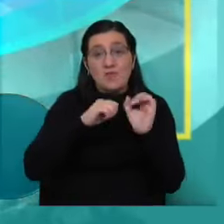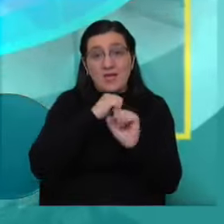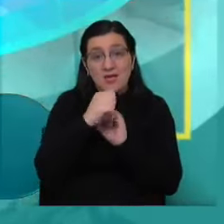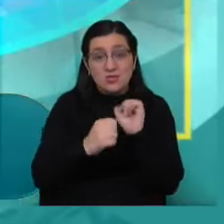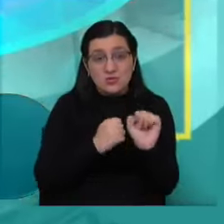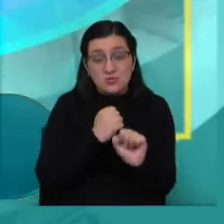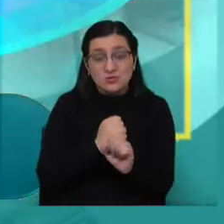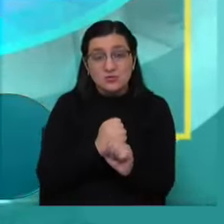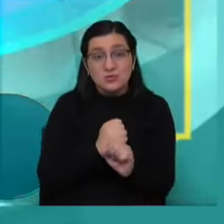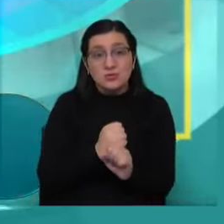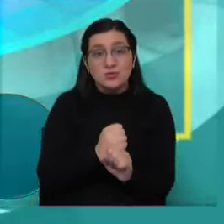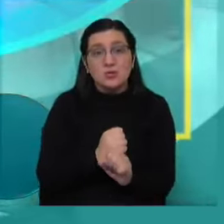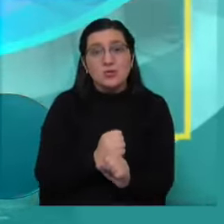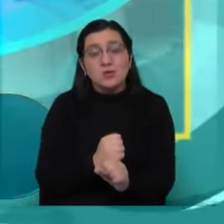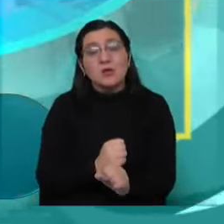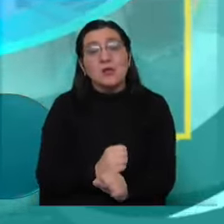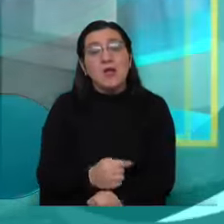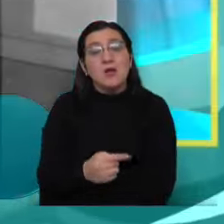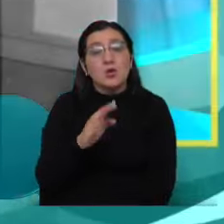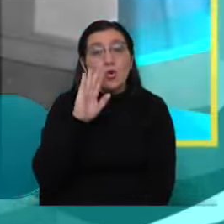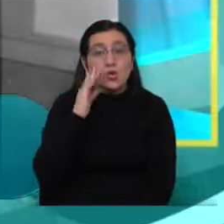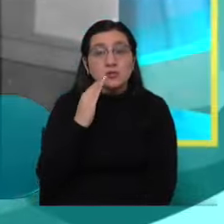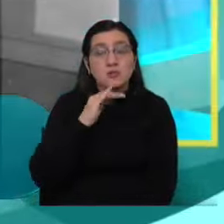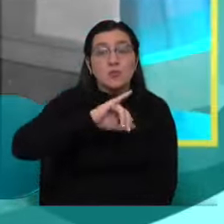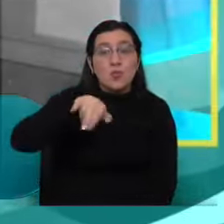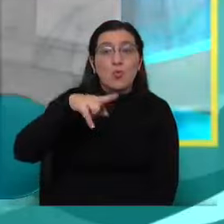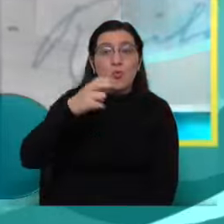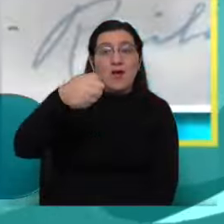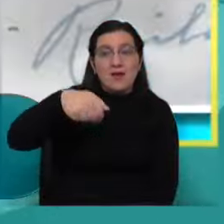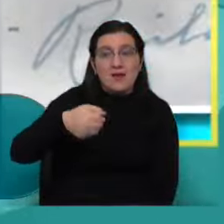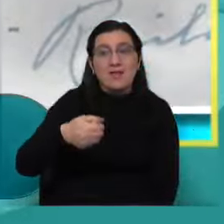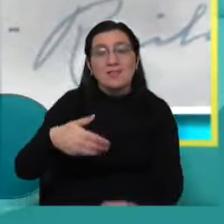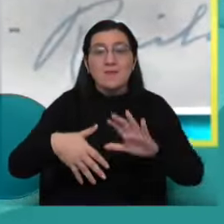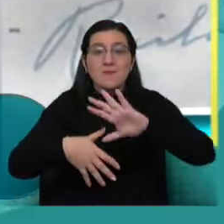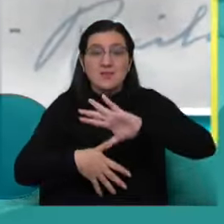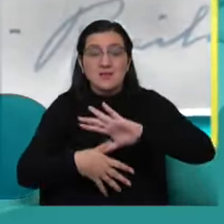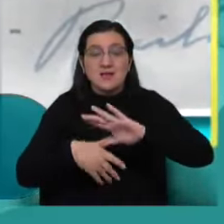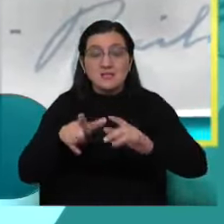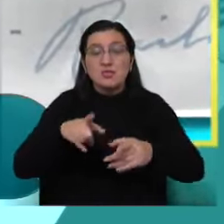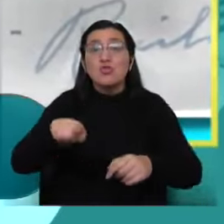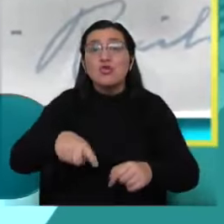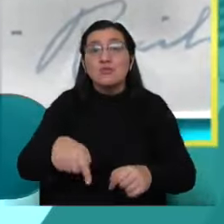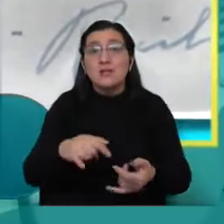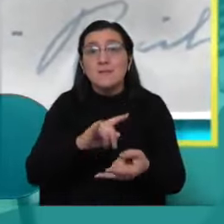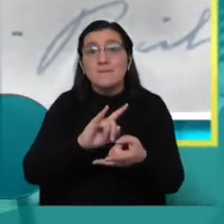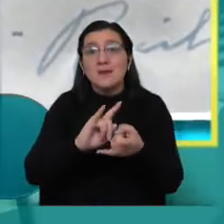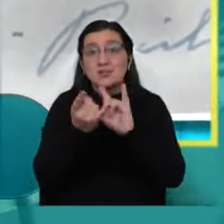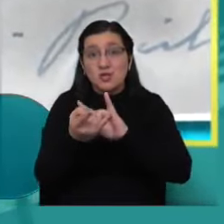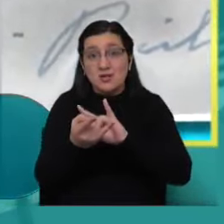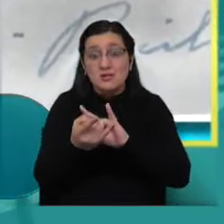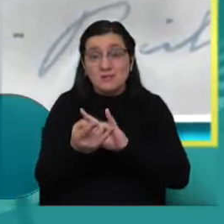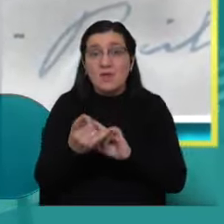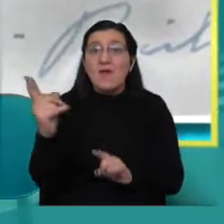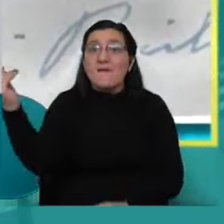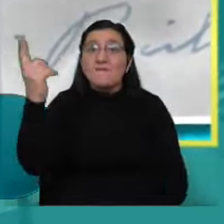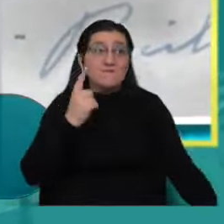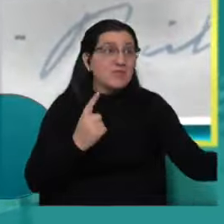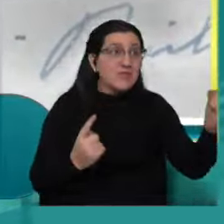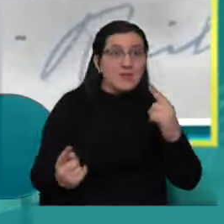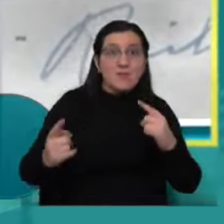da lo de la consagración como Juana de América que eso es en el Palacio legislativo que todavía está como Terminando de construirse vienen poetas de toda